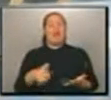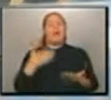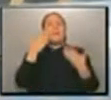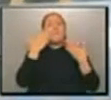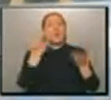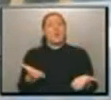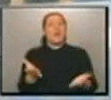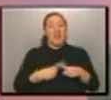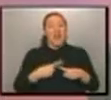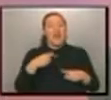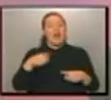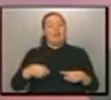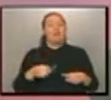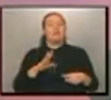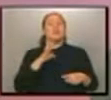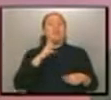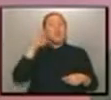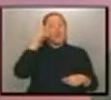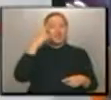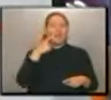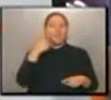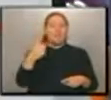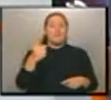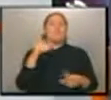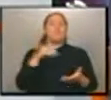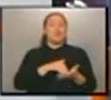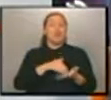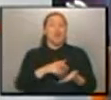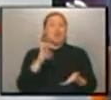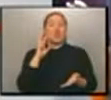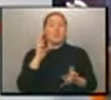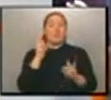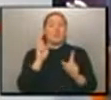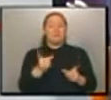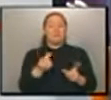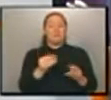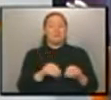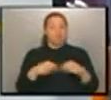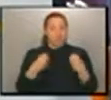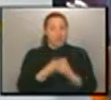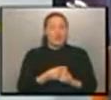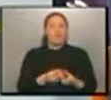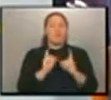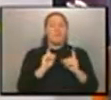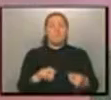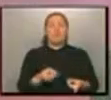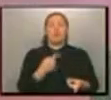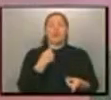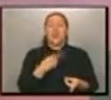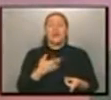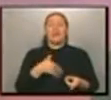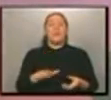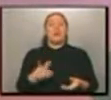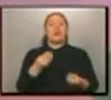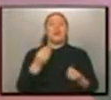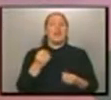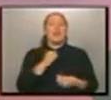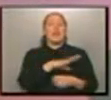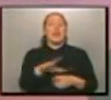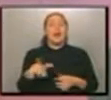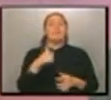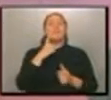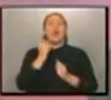que todos los años, ya es una, obviamente una tradición para la Argentina, se va a realizar en el Predio Ferial de Palermo, la exposición